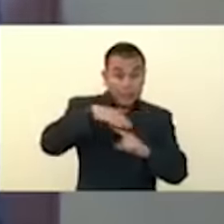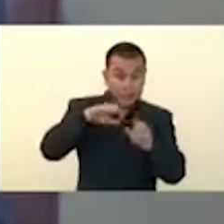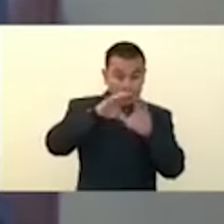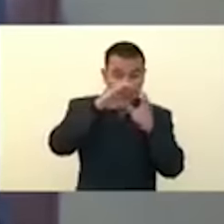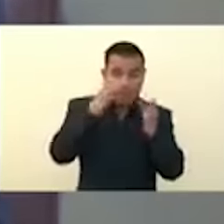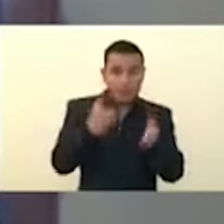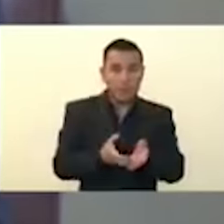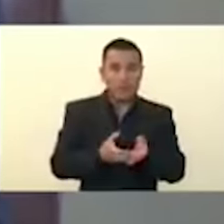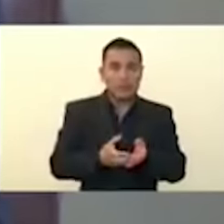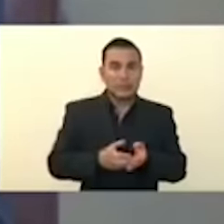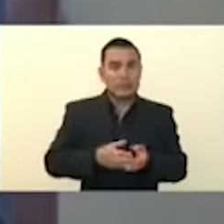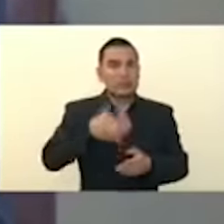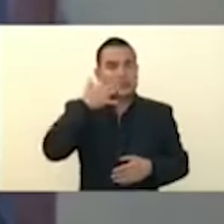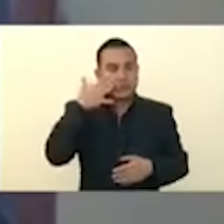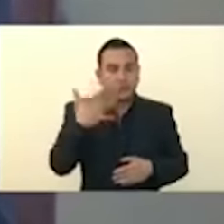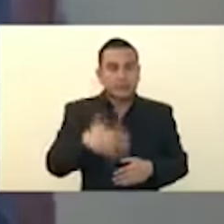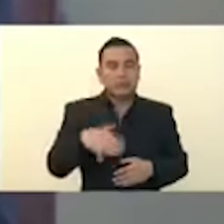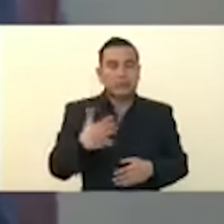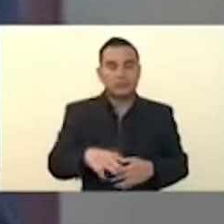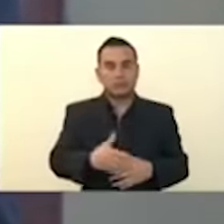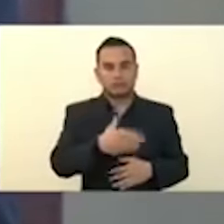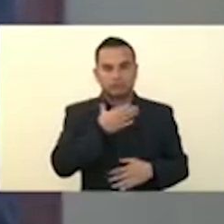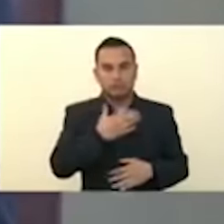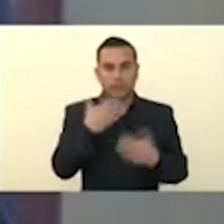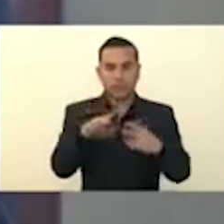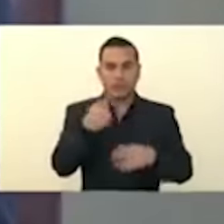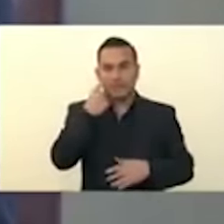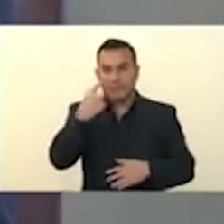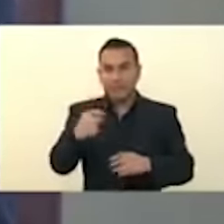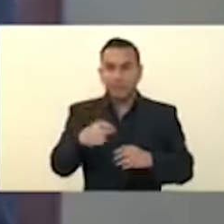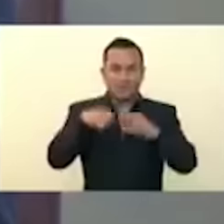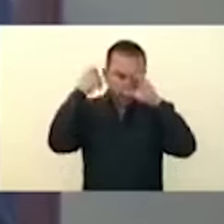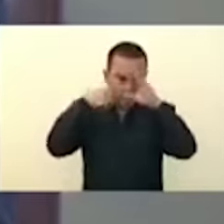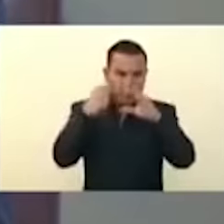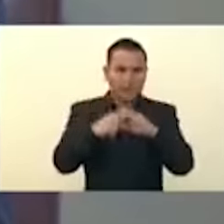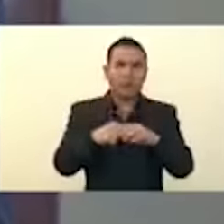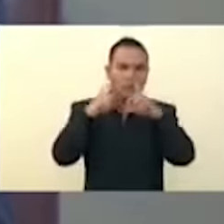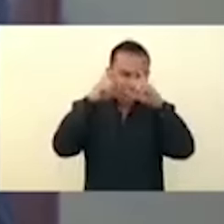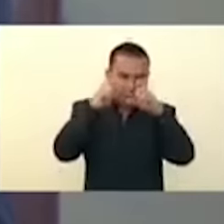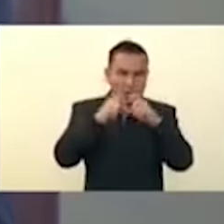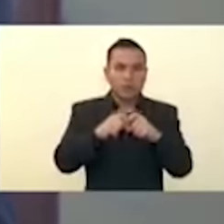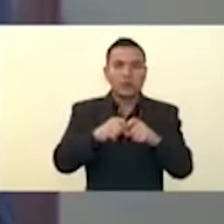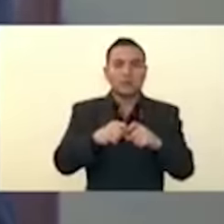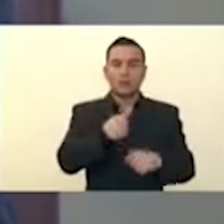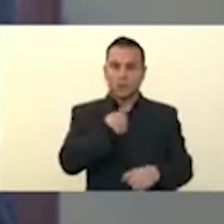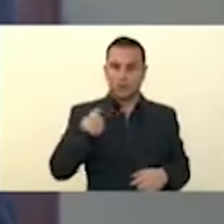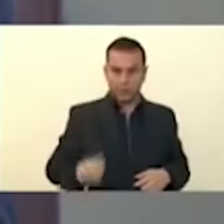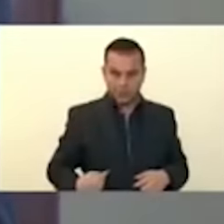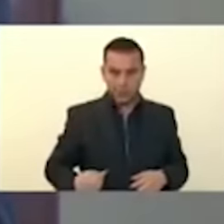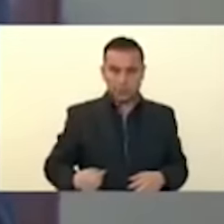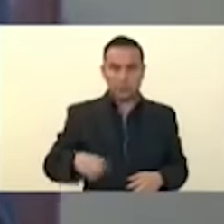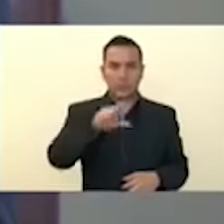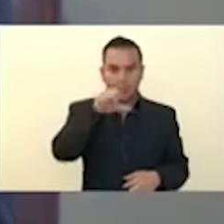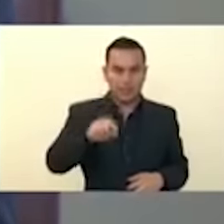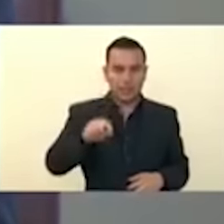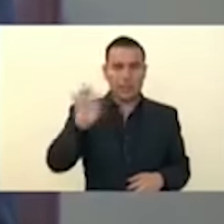mundo es muy grave y eso ya todos lo sabemos. Hemos visto las imágenes de China, hemos visto las imágenes de Italia, hemos visto las imágenes